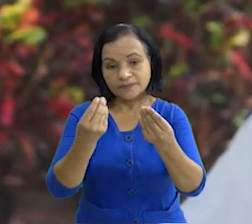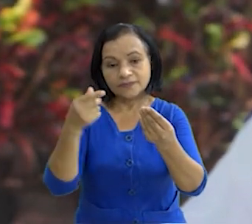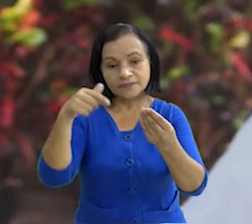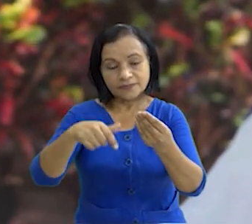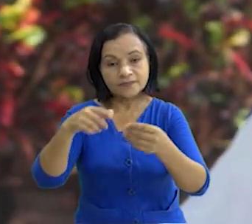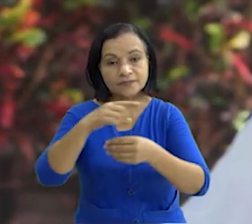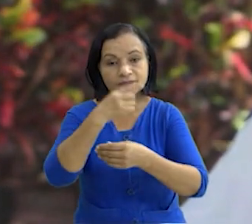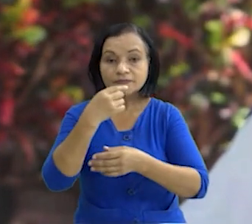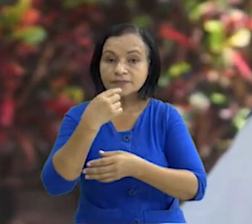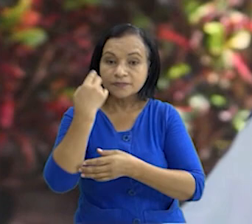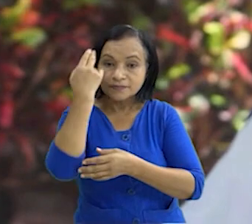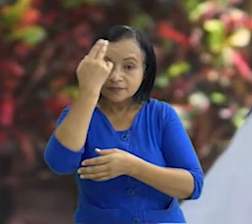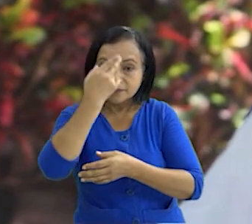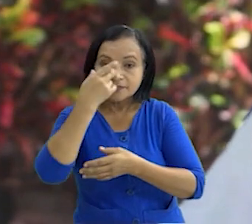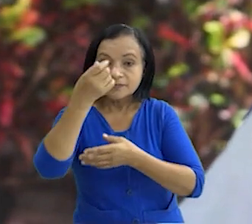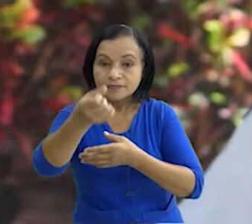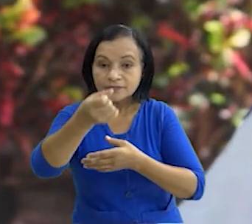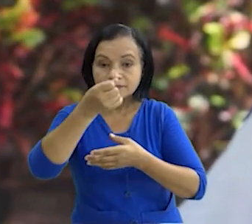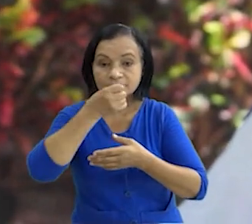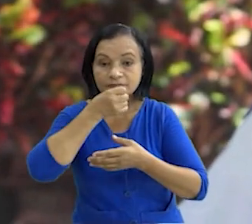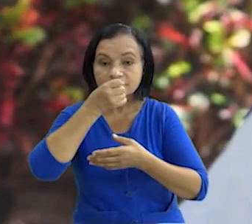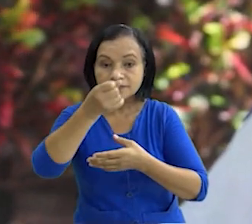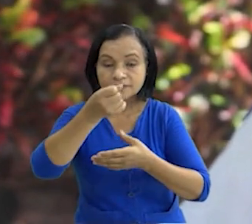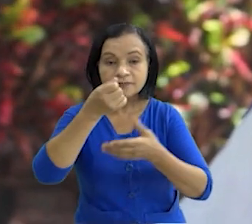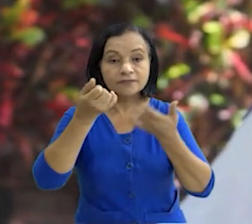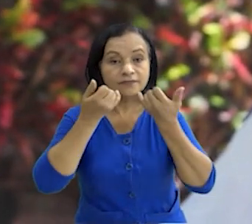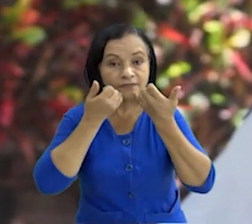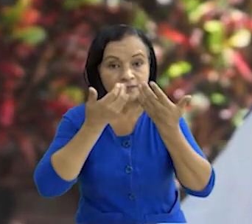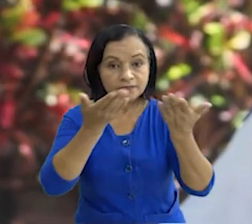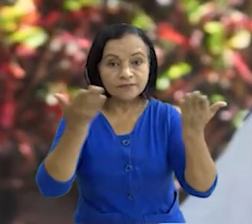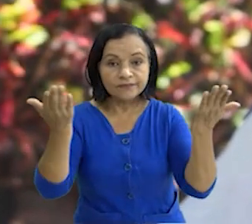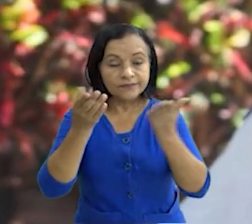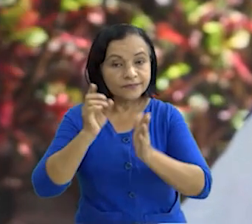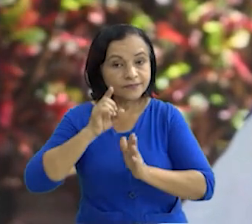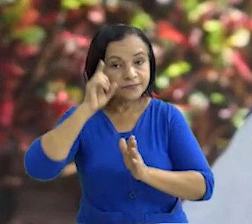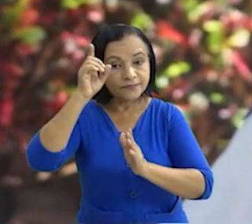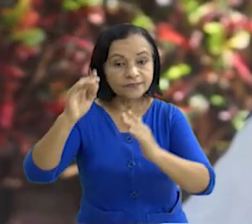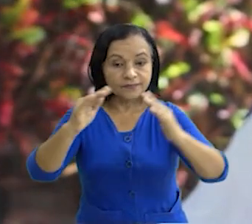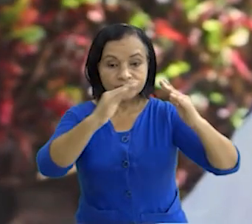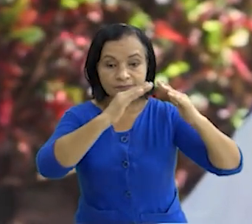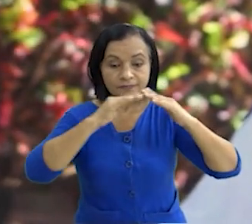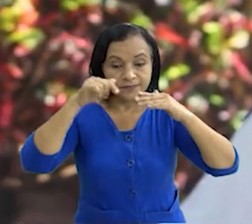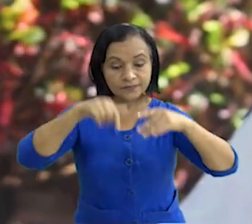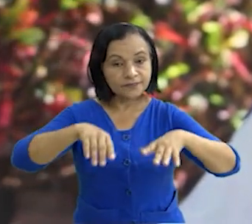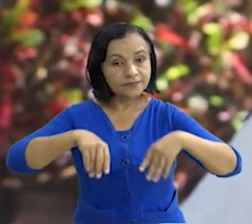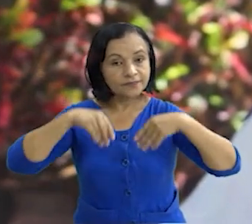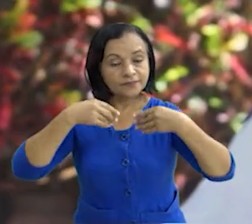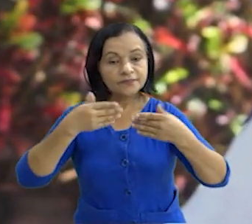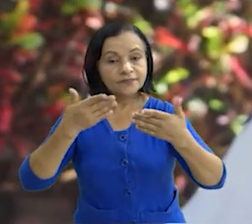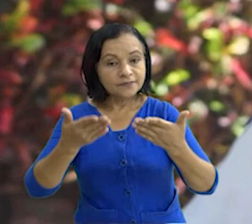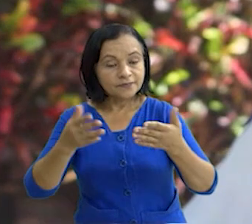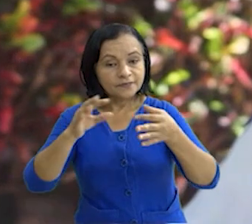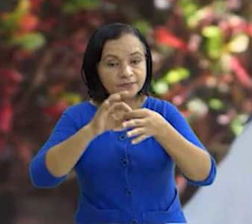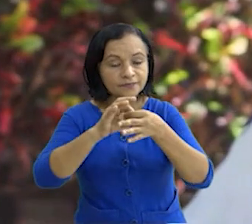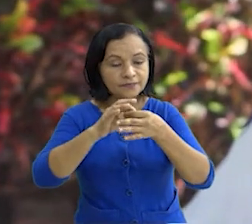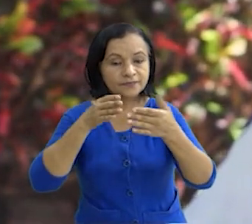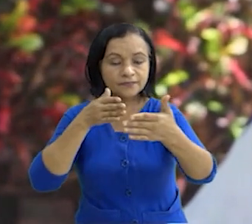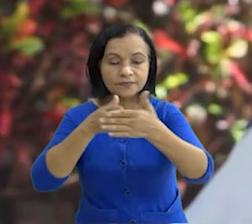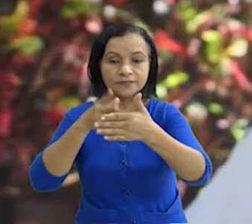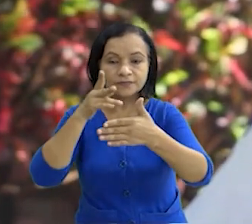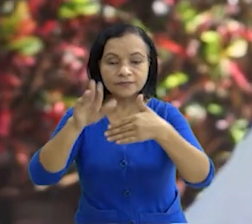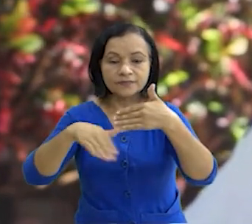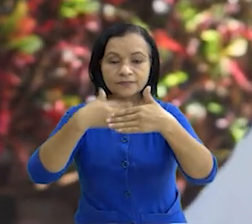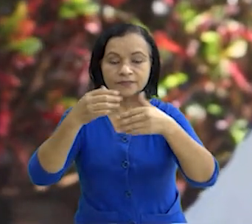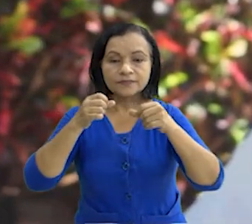acompañado en esta entrevista y darnos toda esta información acerca de los avances en la ciudad de Juigalpa. Por nuestra parte, vamos a una pausa,